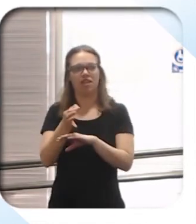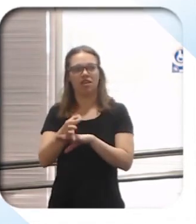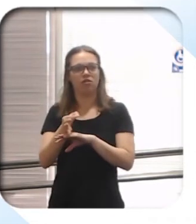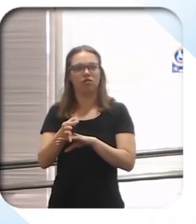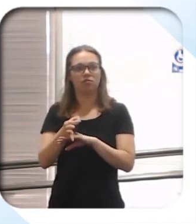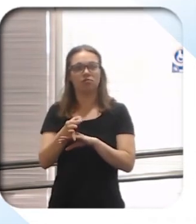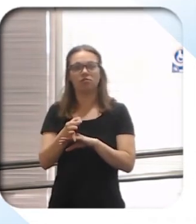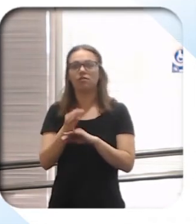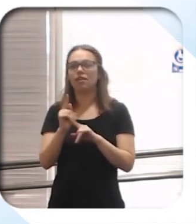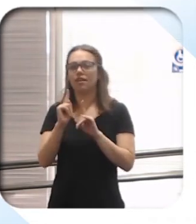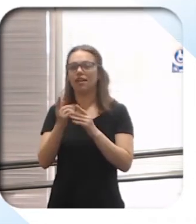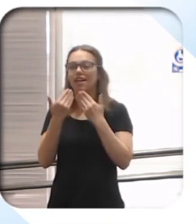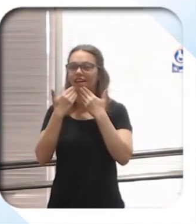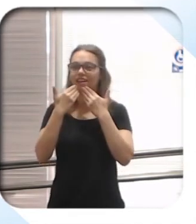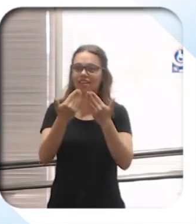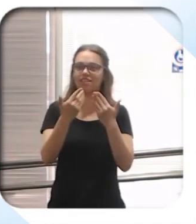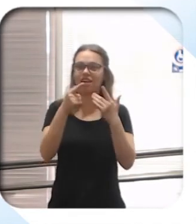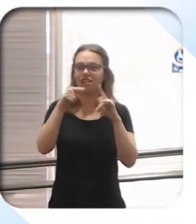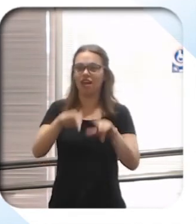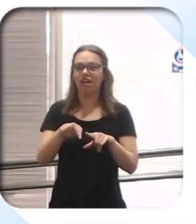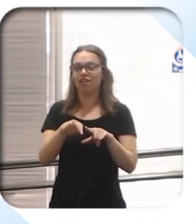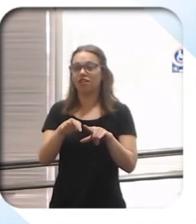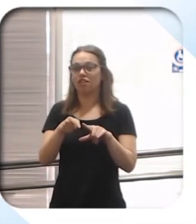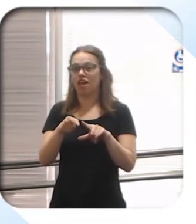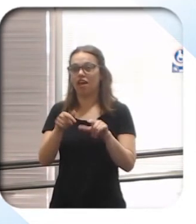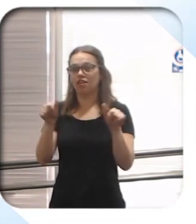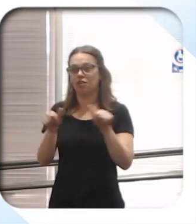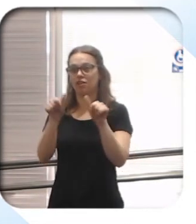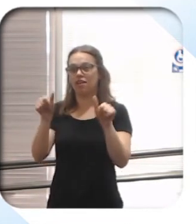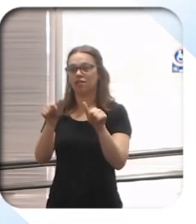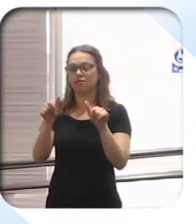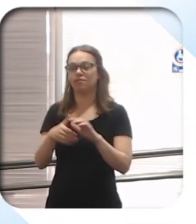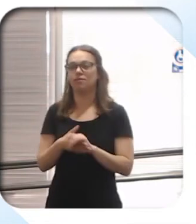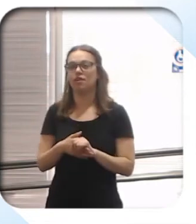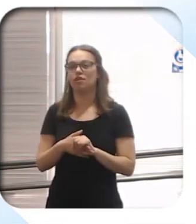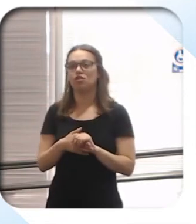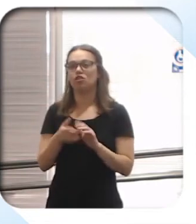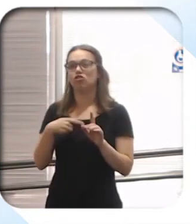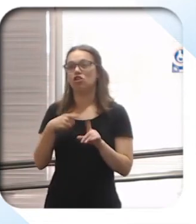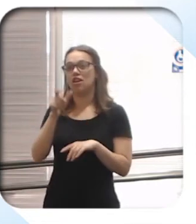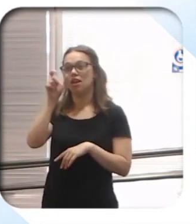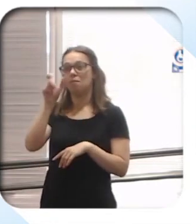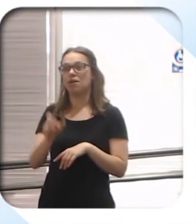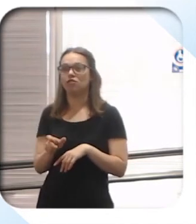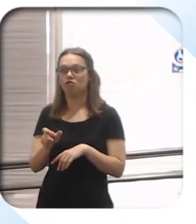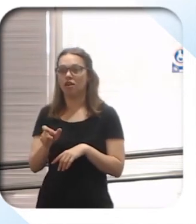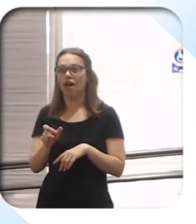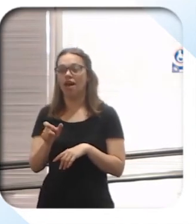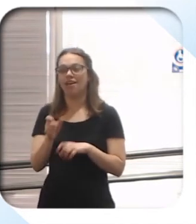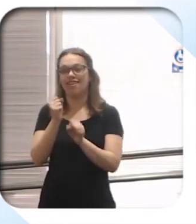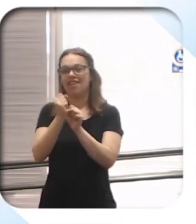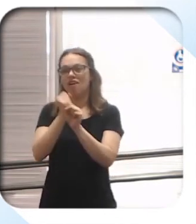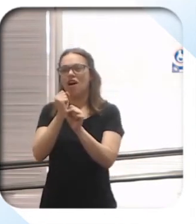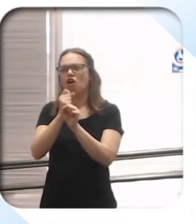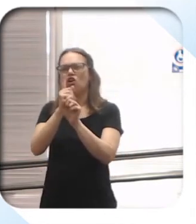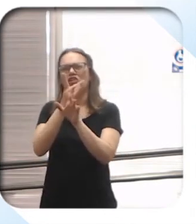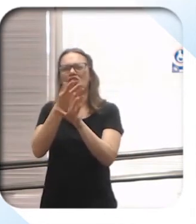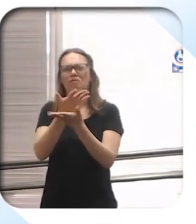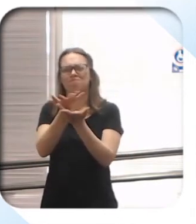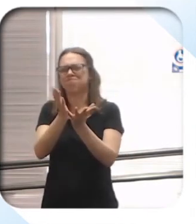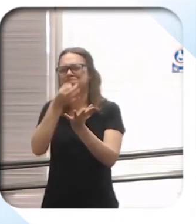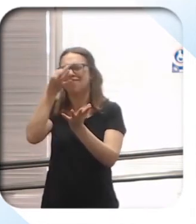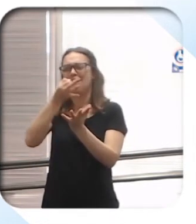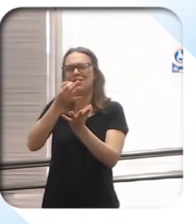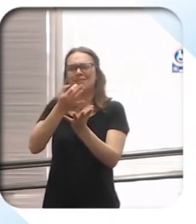Agradezco también la invitación a esta jornada. Yo soy de las personas que trabaja y que no expone. Me cuesta mucho exponer, más